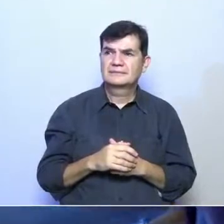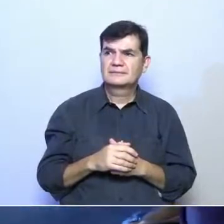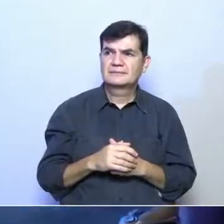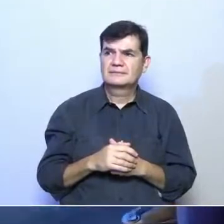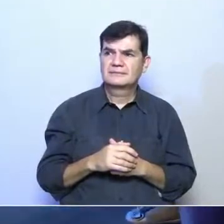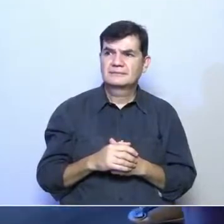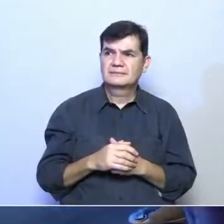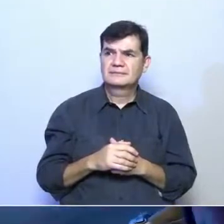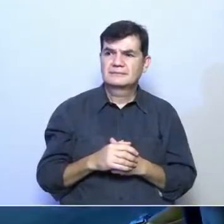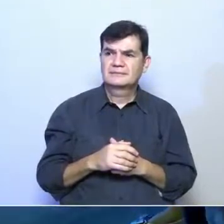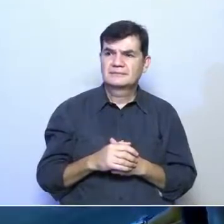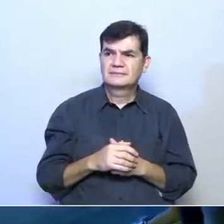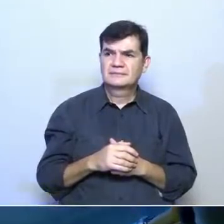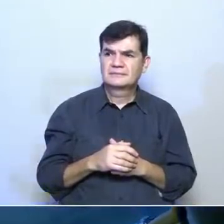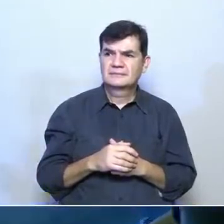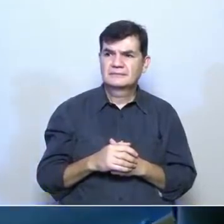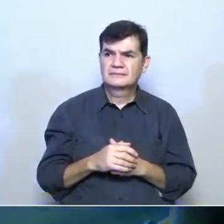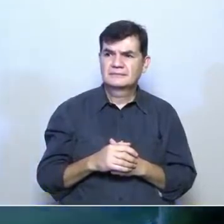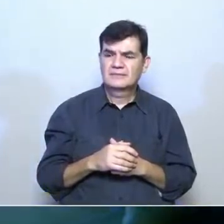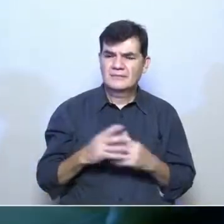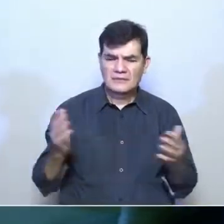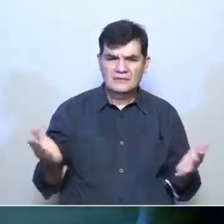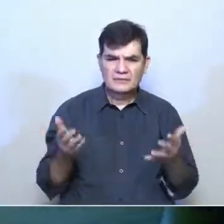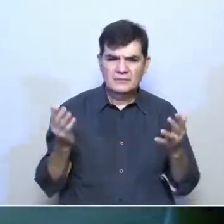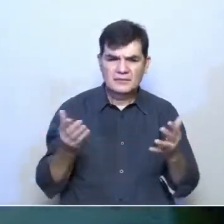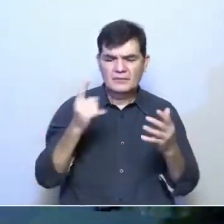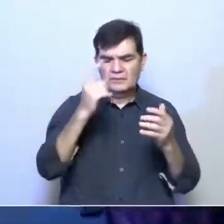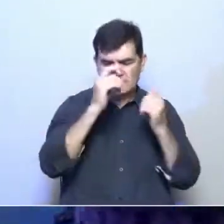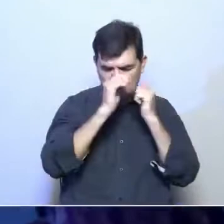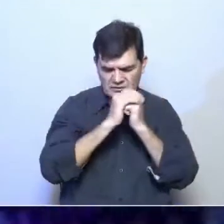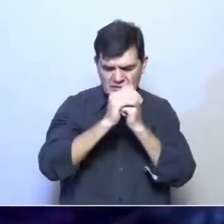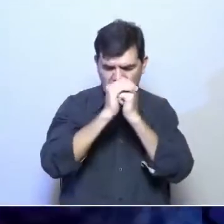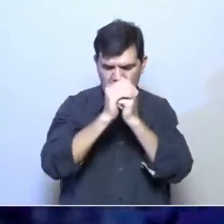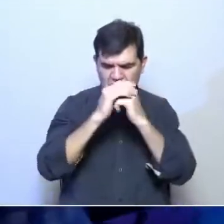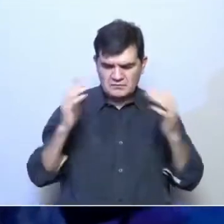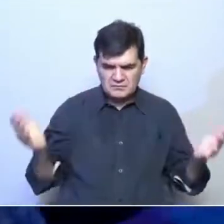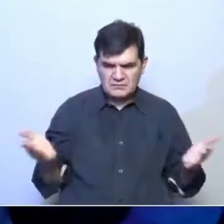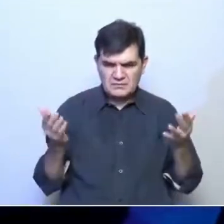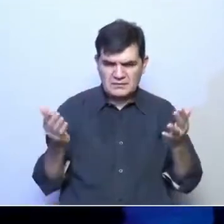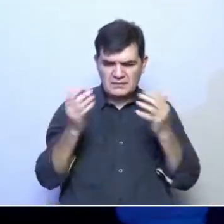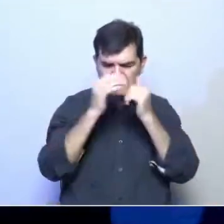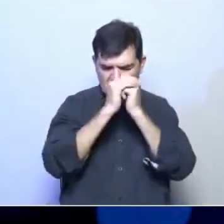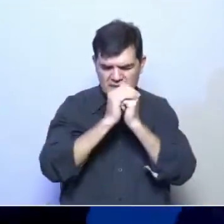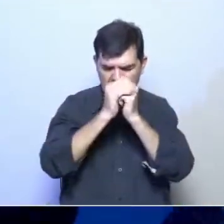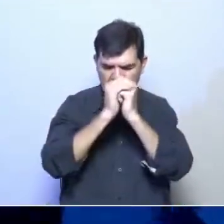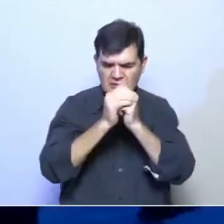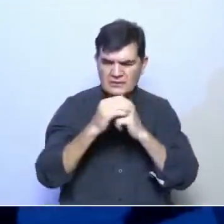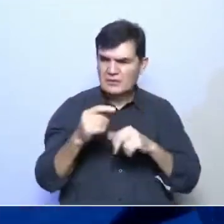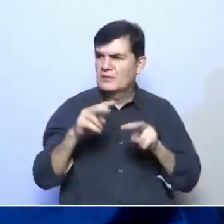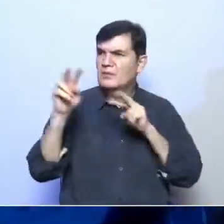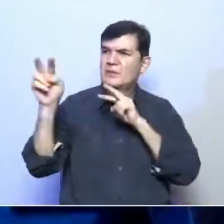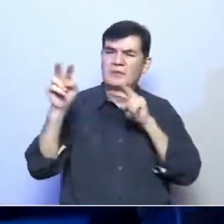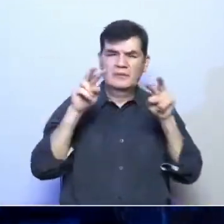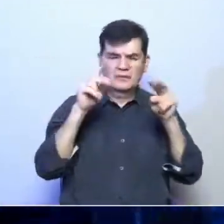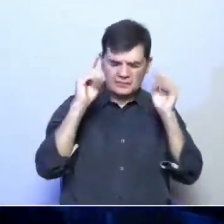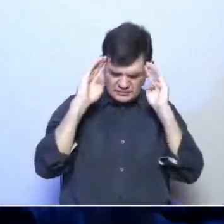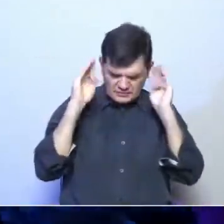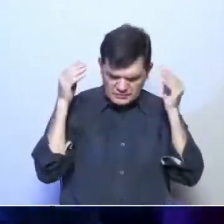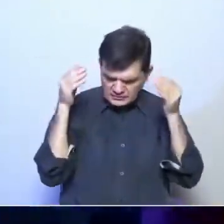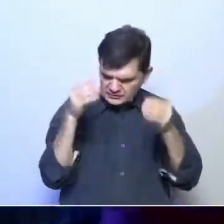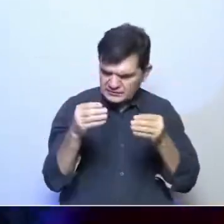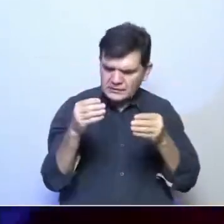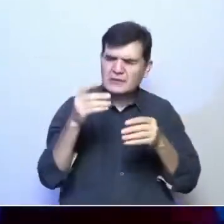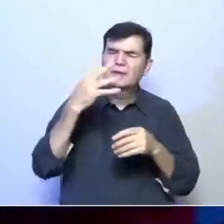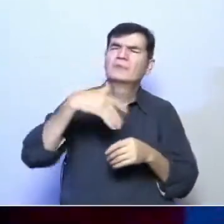Eso es. Vamos, vamos, vamos, dale adoración, vamos, vamos. Deja de ver al escenario y concéntrate a buscar al